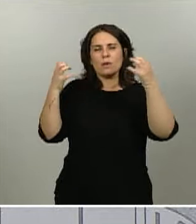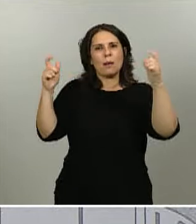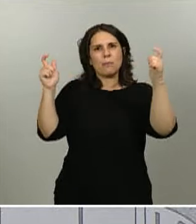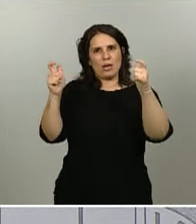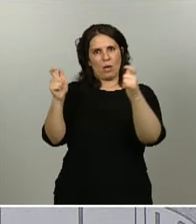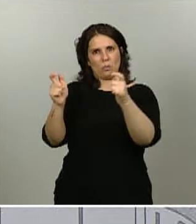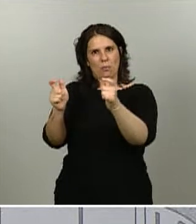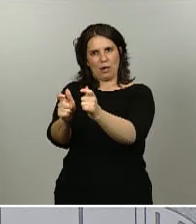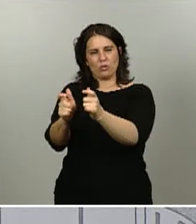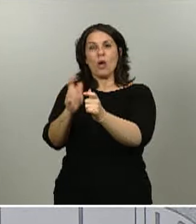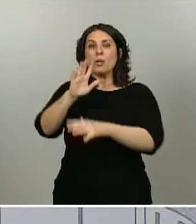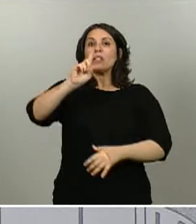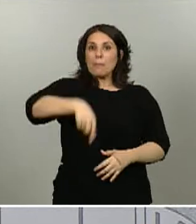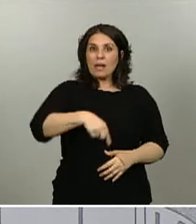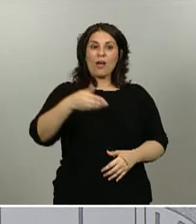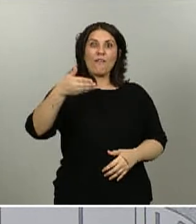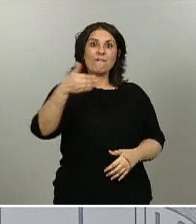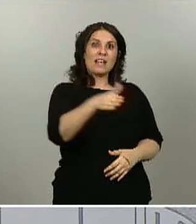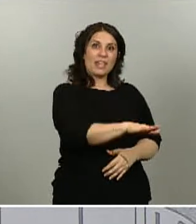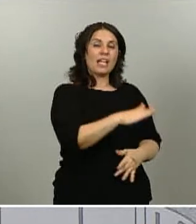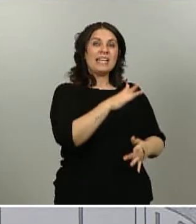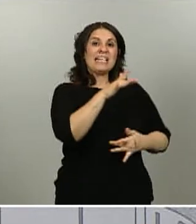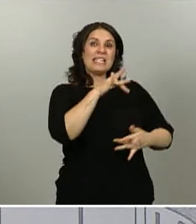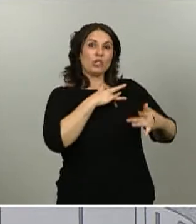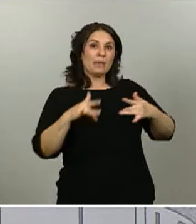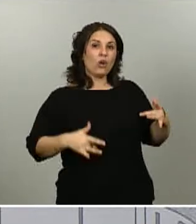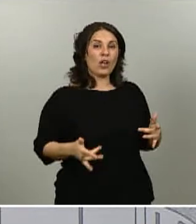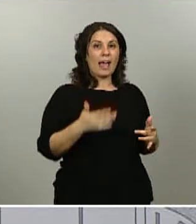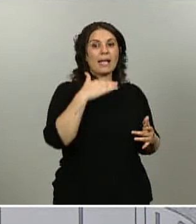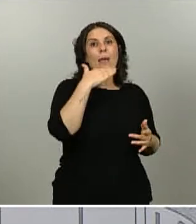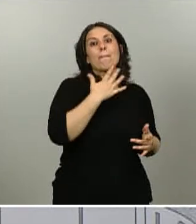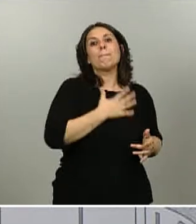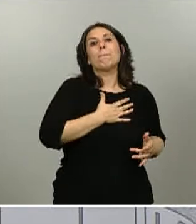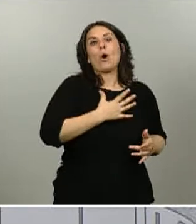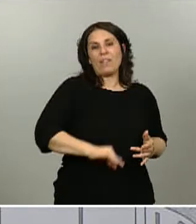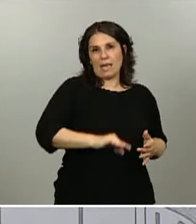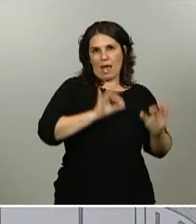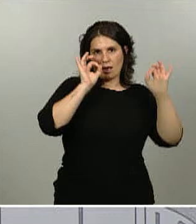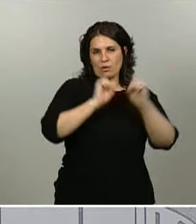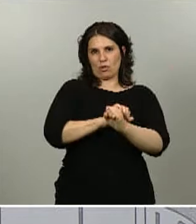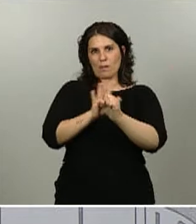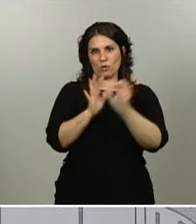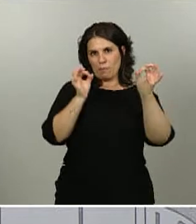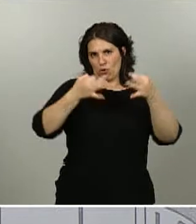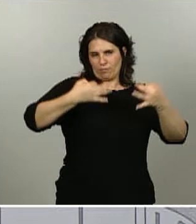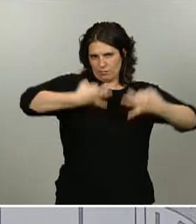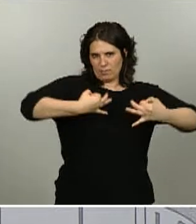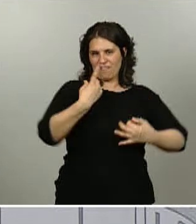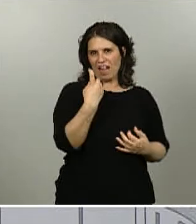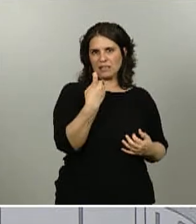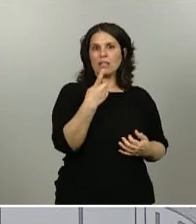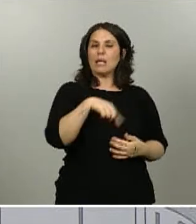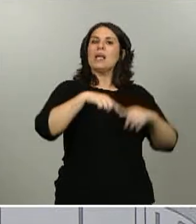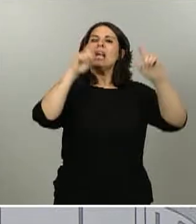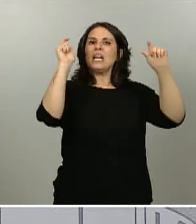que fallecen con sintomatología compatible sin confirmar se ha reducido muchísimo en un periodo relativamente corto de solamente